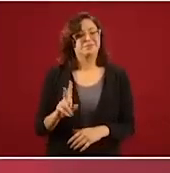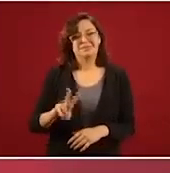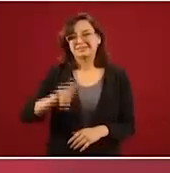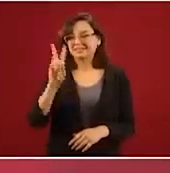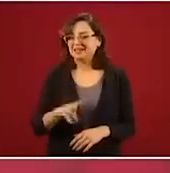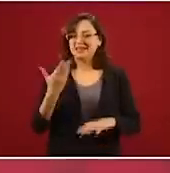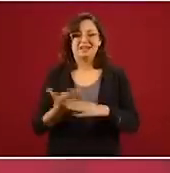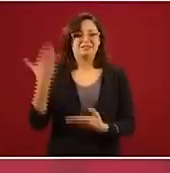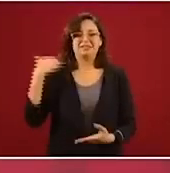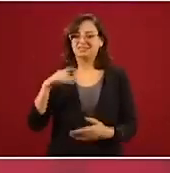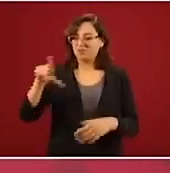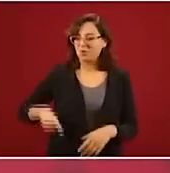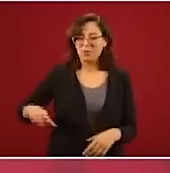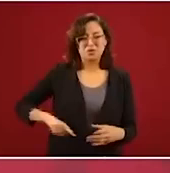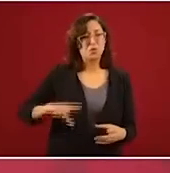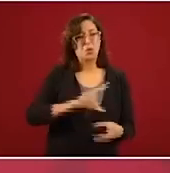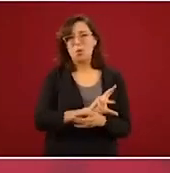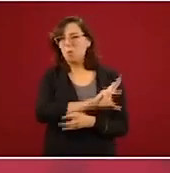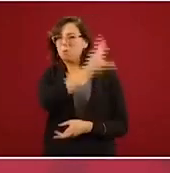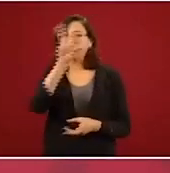tomado el gobierno por completo.